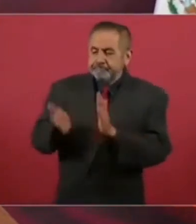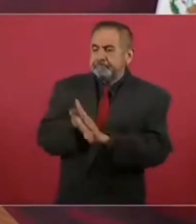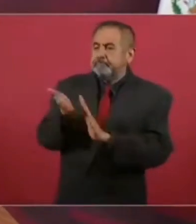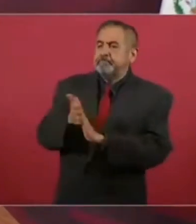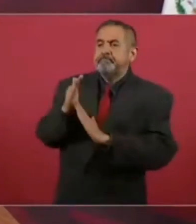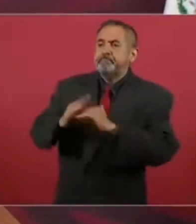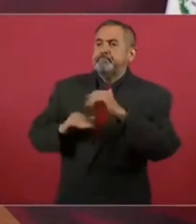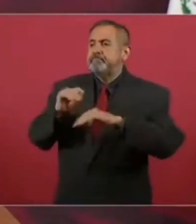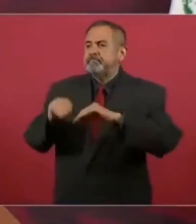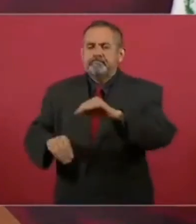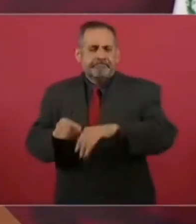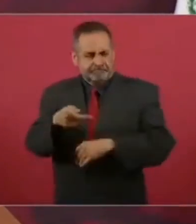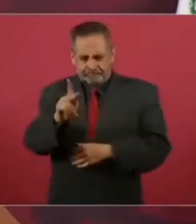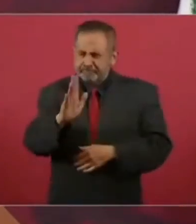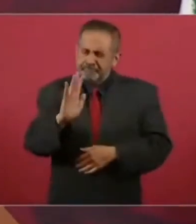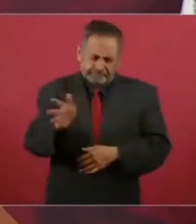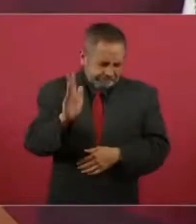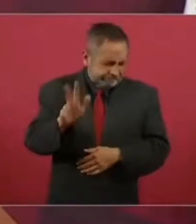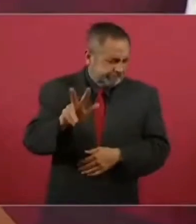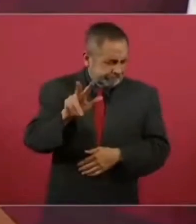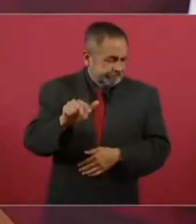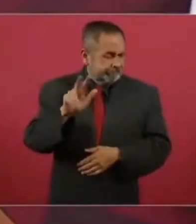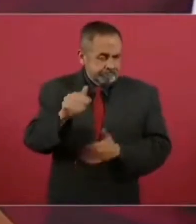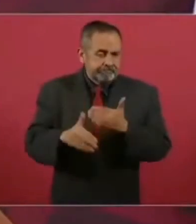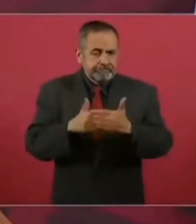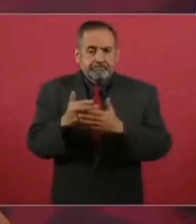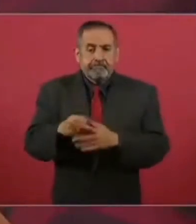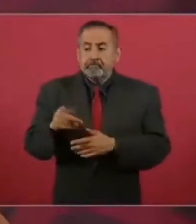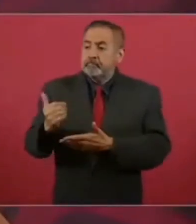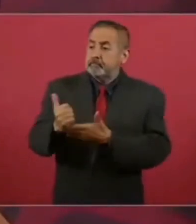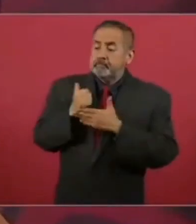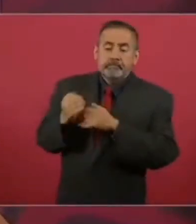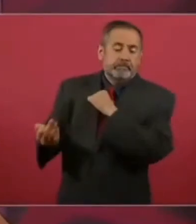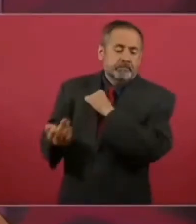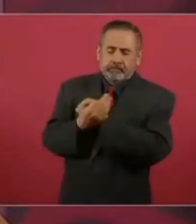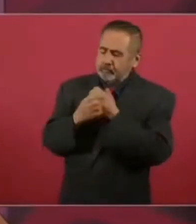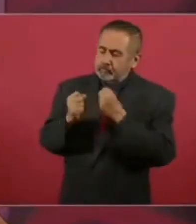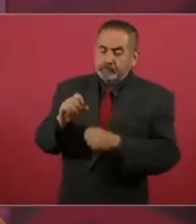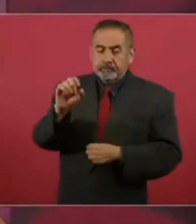pero ahí vamos. Nos ayuda mucho la Secretaría de la Defensa,